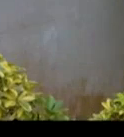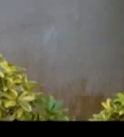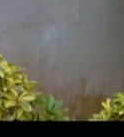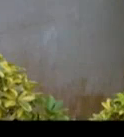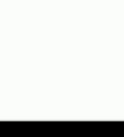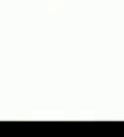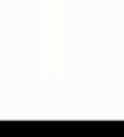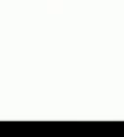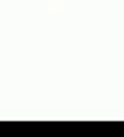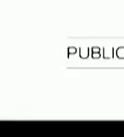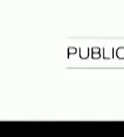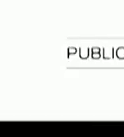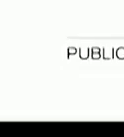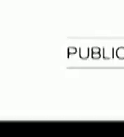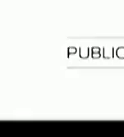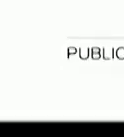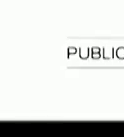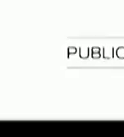20.